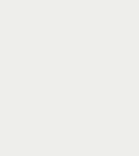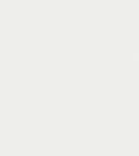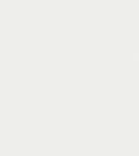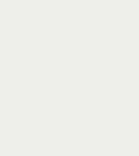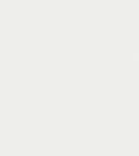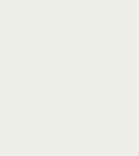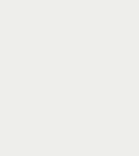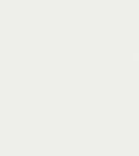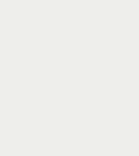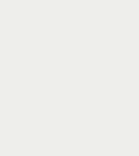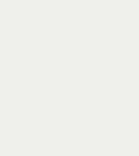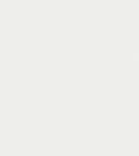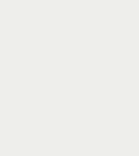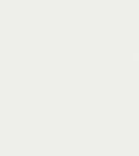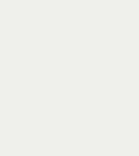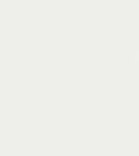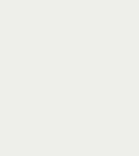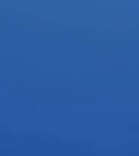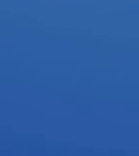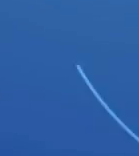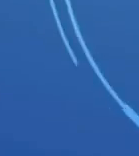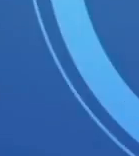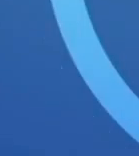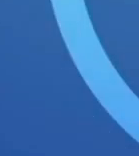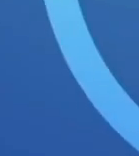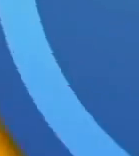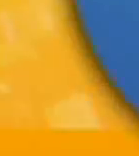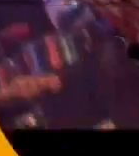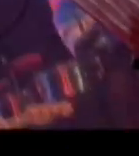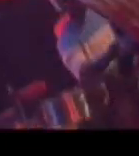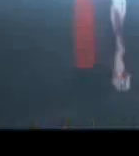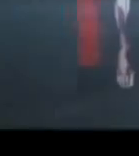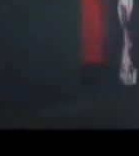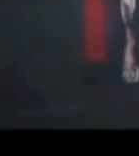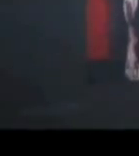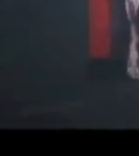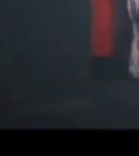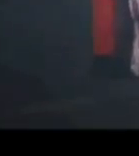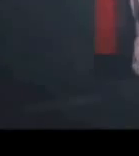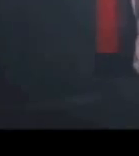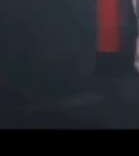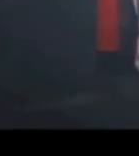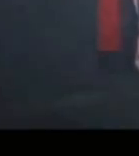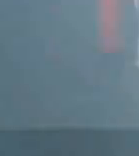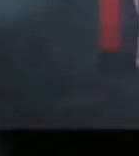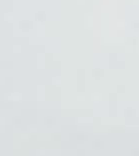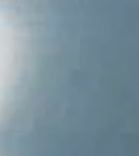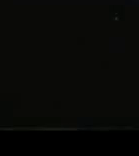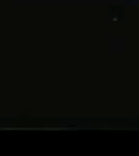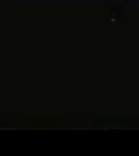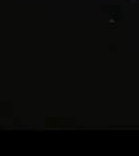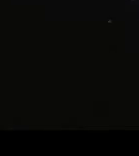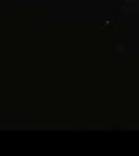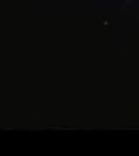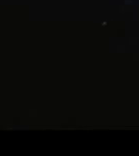TV, somos Manabí. El festival musical organizado por Guayasamín.